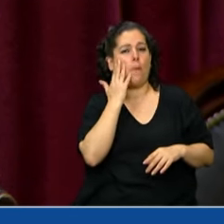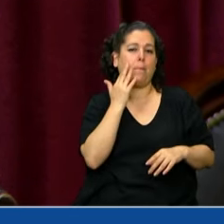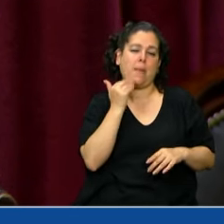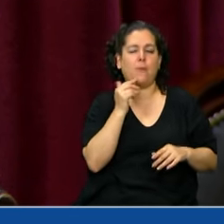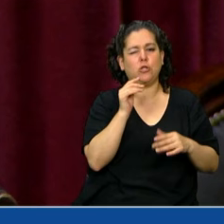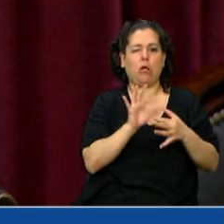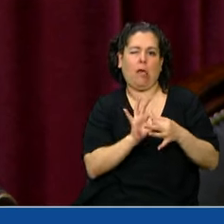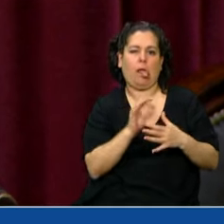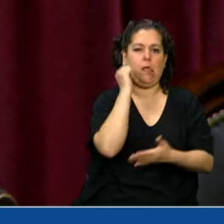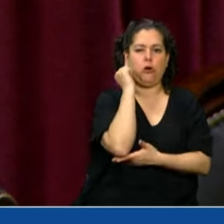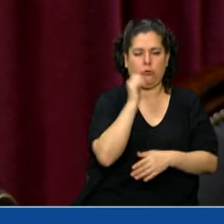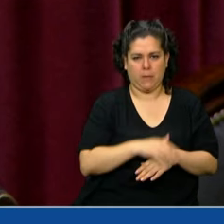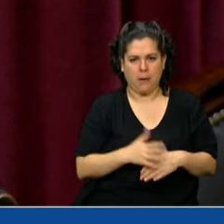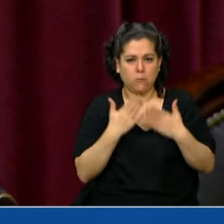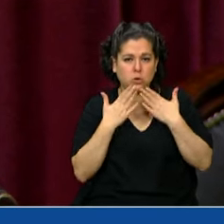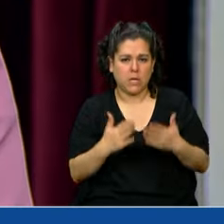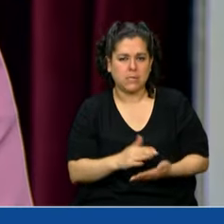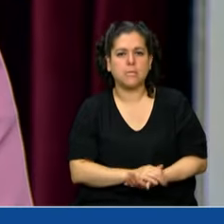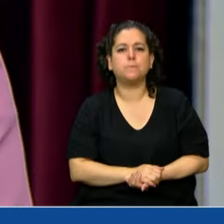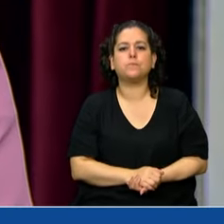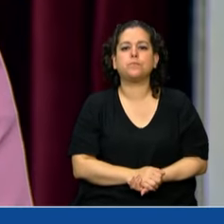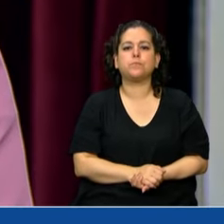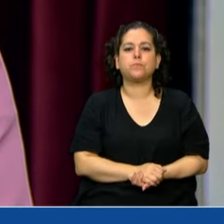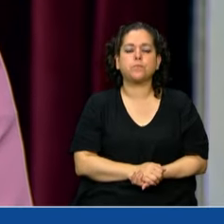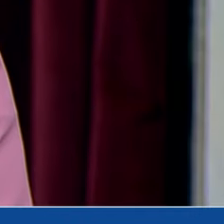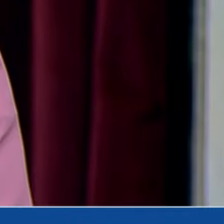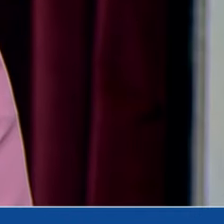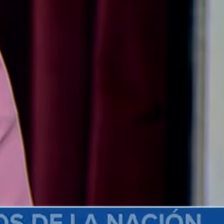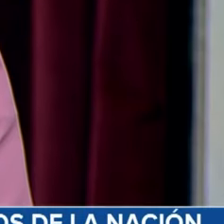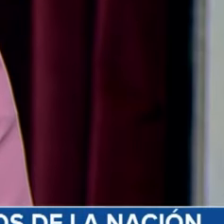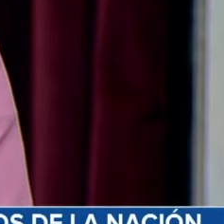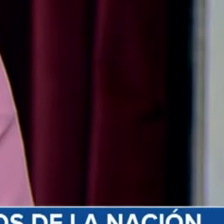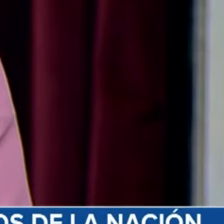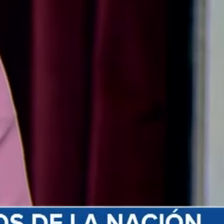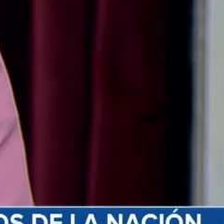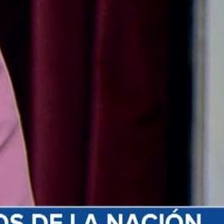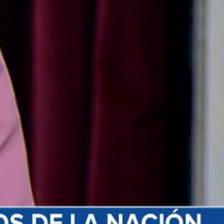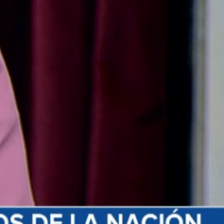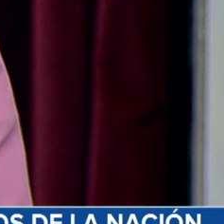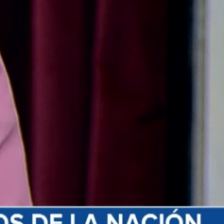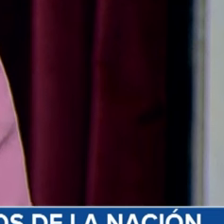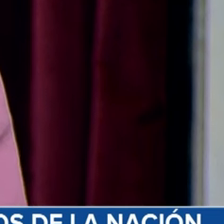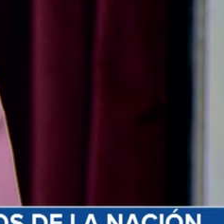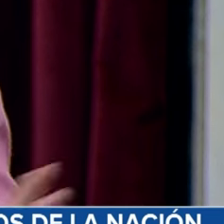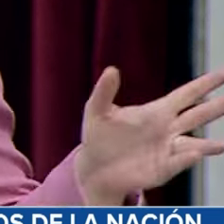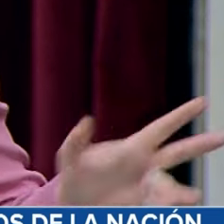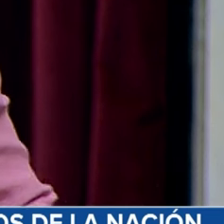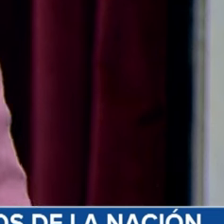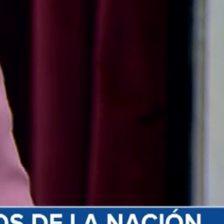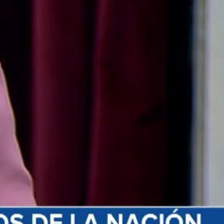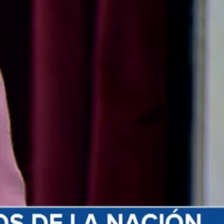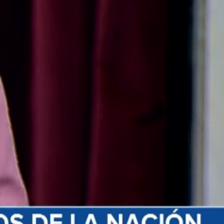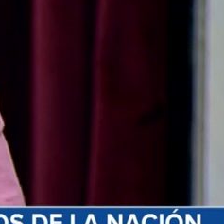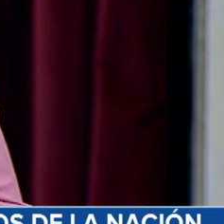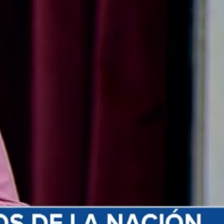podic Muchas gracias presidente Gracias diputado les pido que se vayan logando quiero